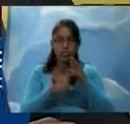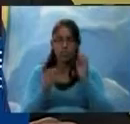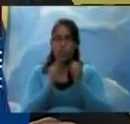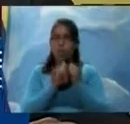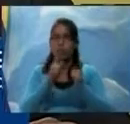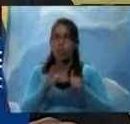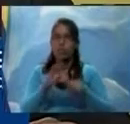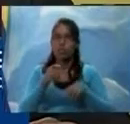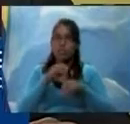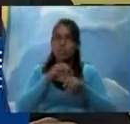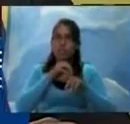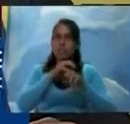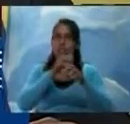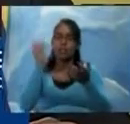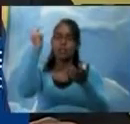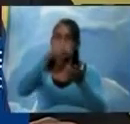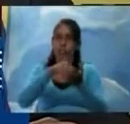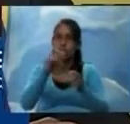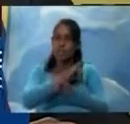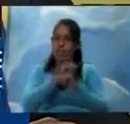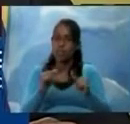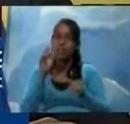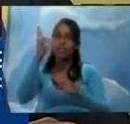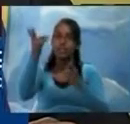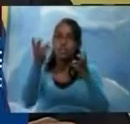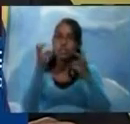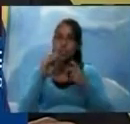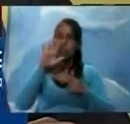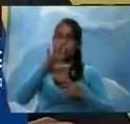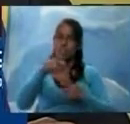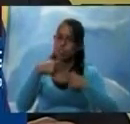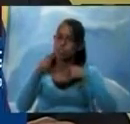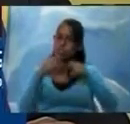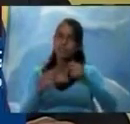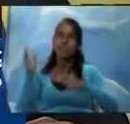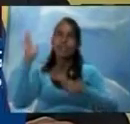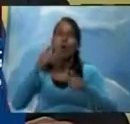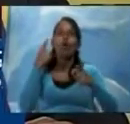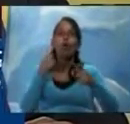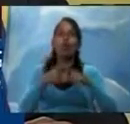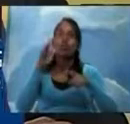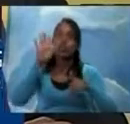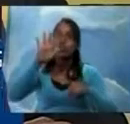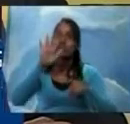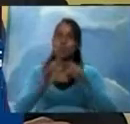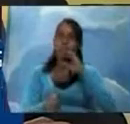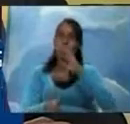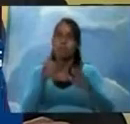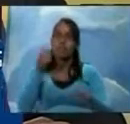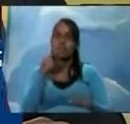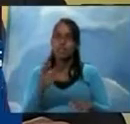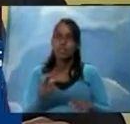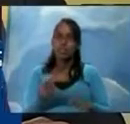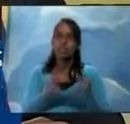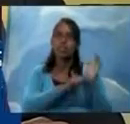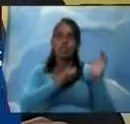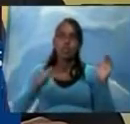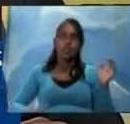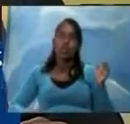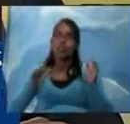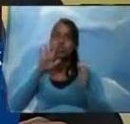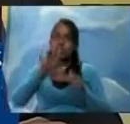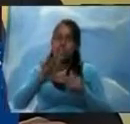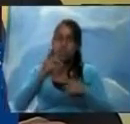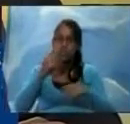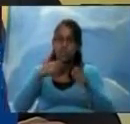Y llegando el que había recibido 5 talentos, trajo otros 5 talentos diciendo: Señor, 5 talentos